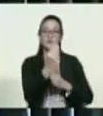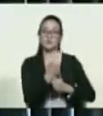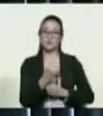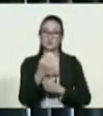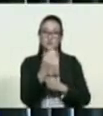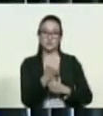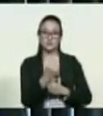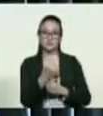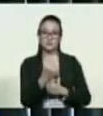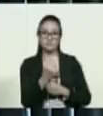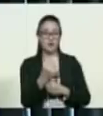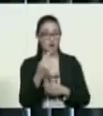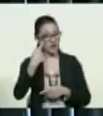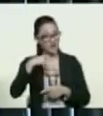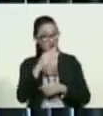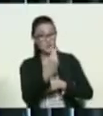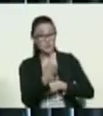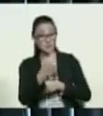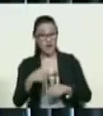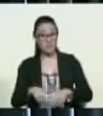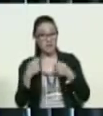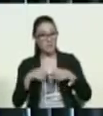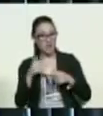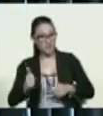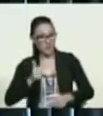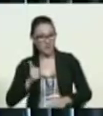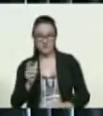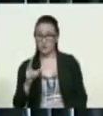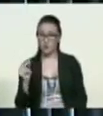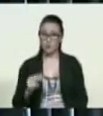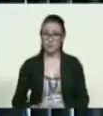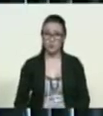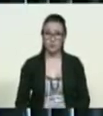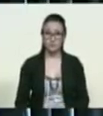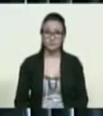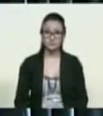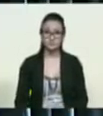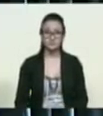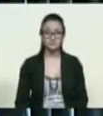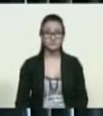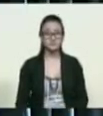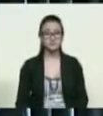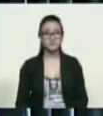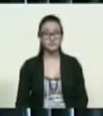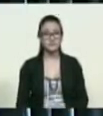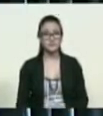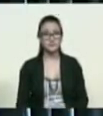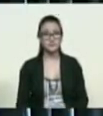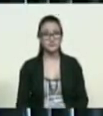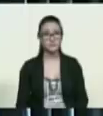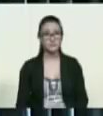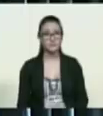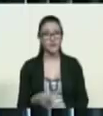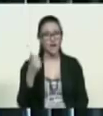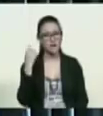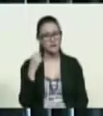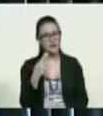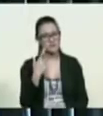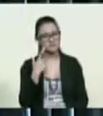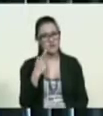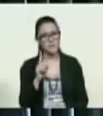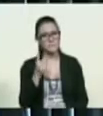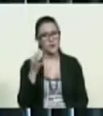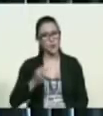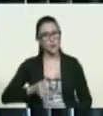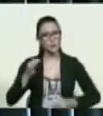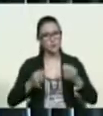Y lo que ayer fue considerado por militantes de Primera Justicia, un héroe,